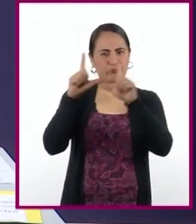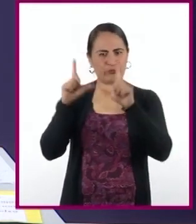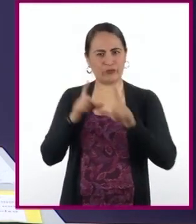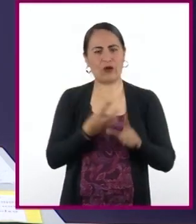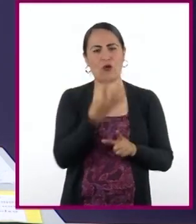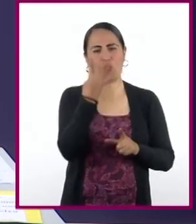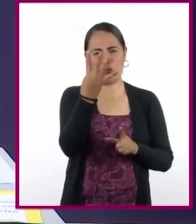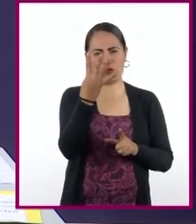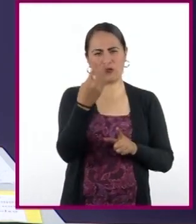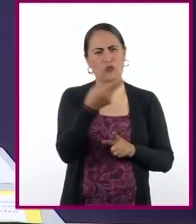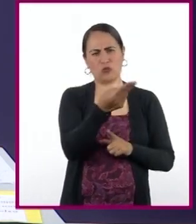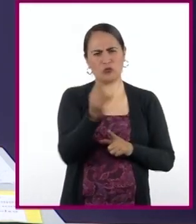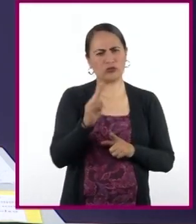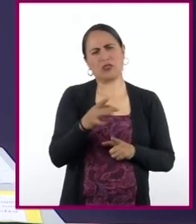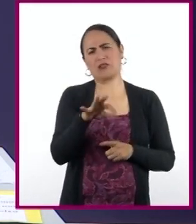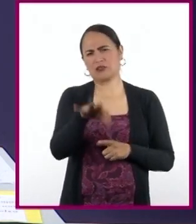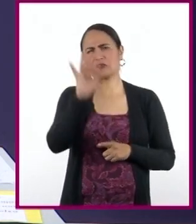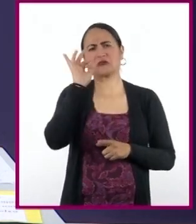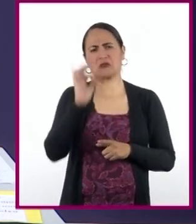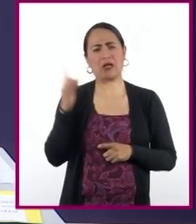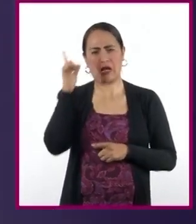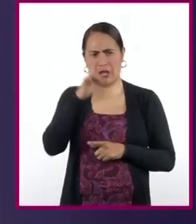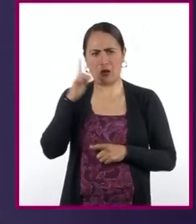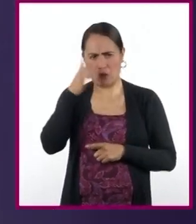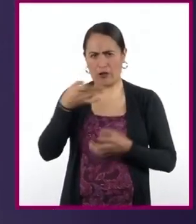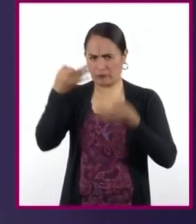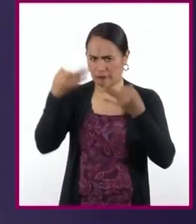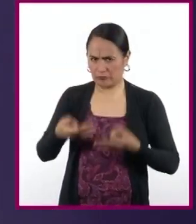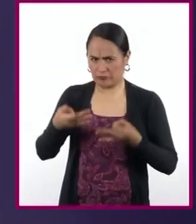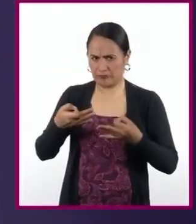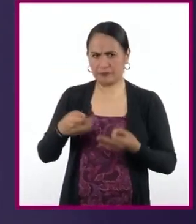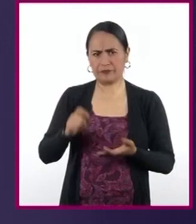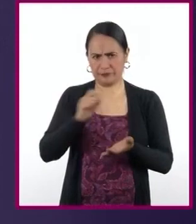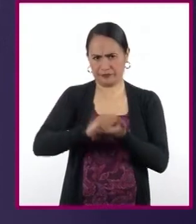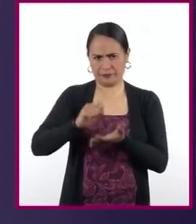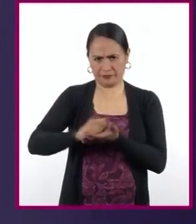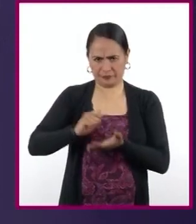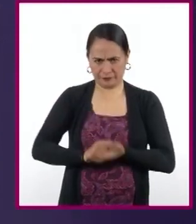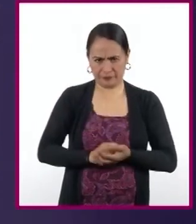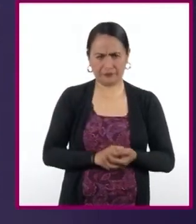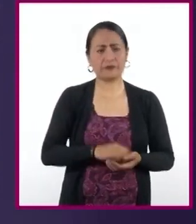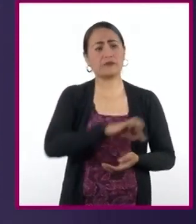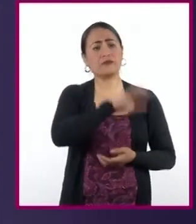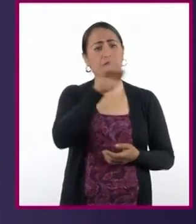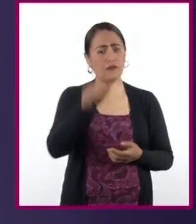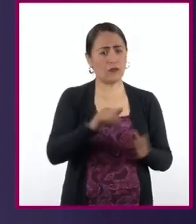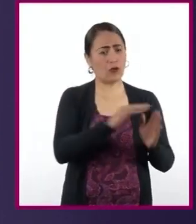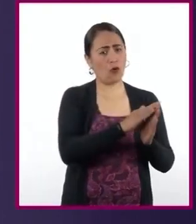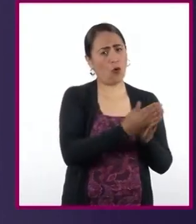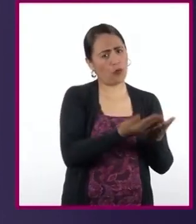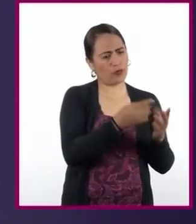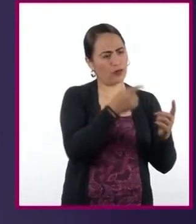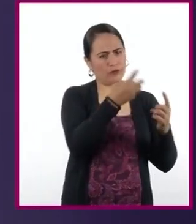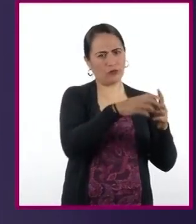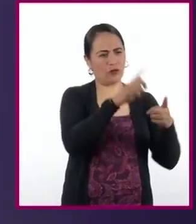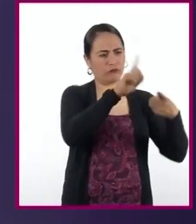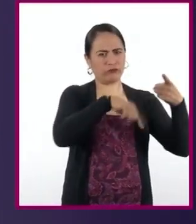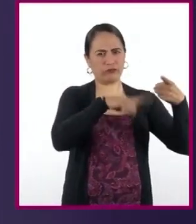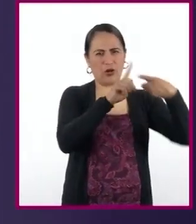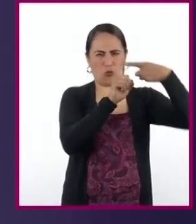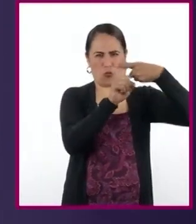elegida, utilizando un lenguaje formal. Después, elaboren otra historieta, también de 4